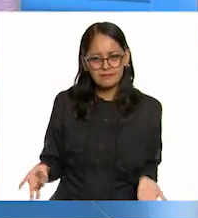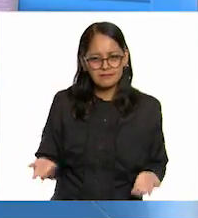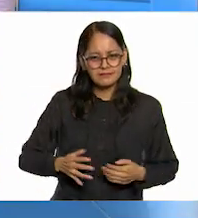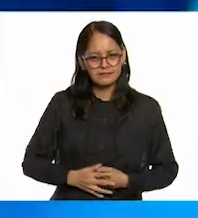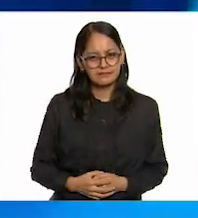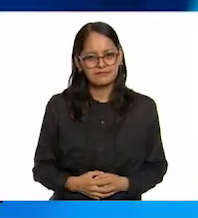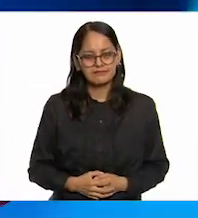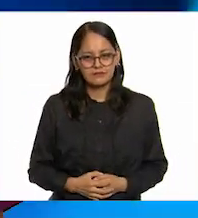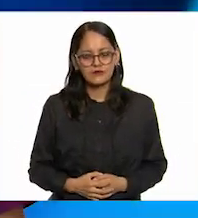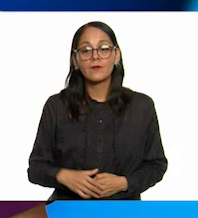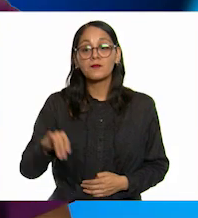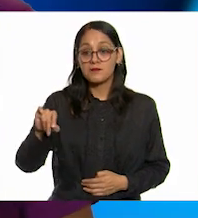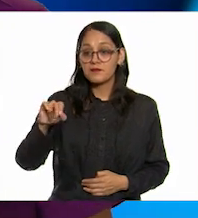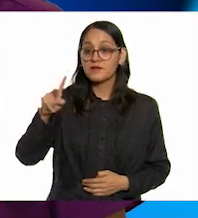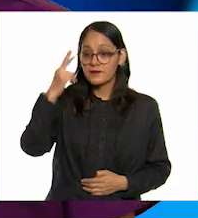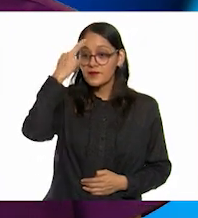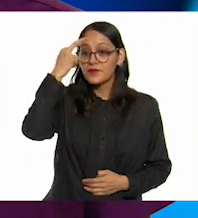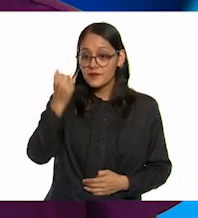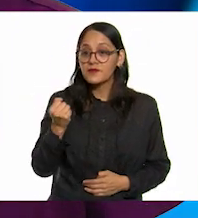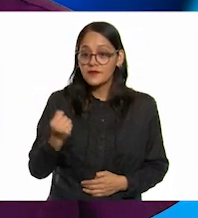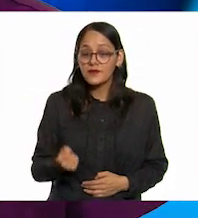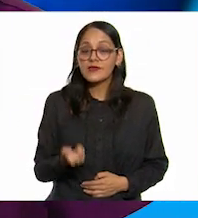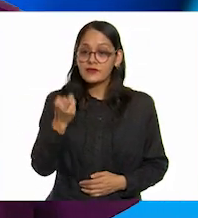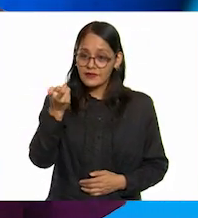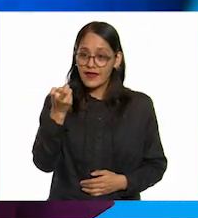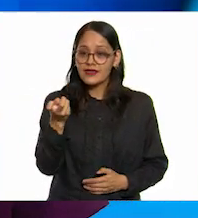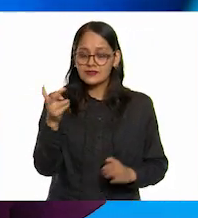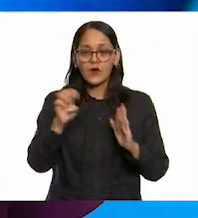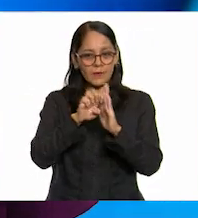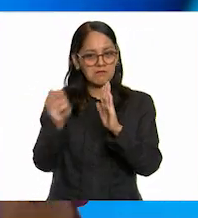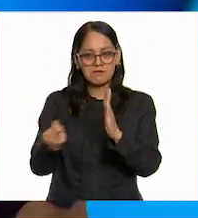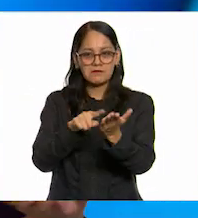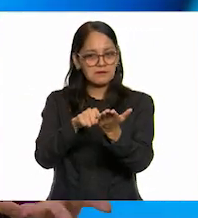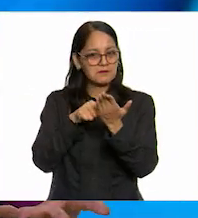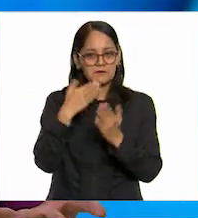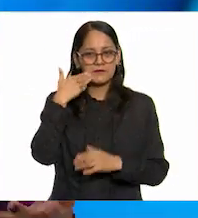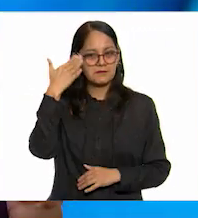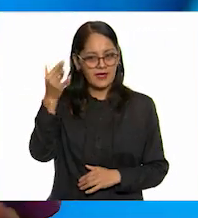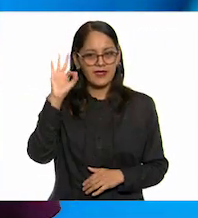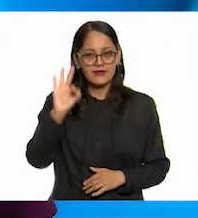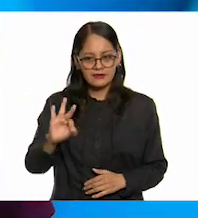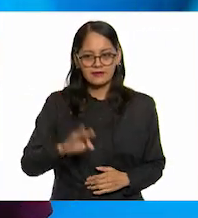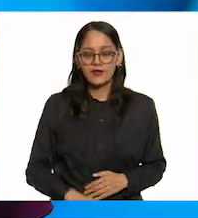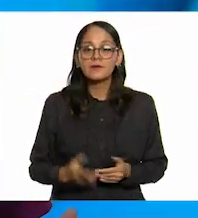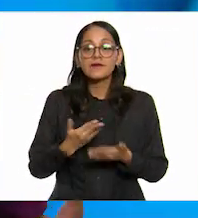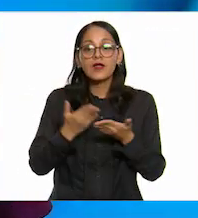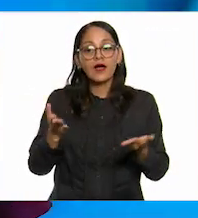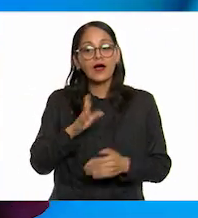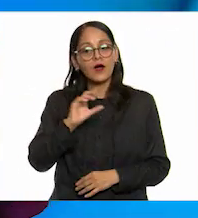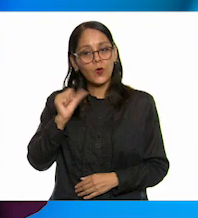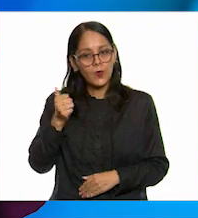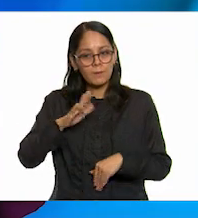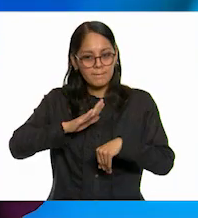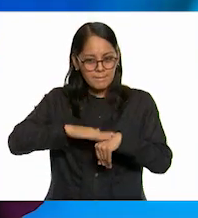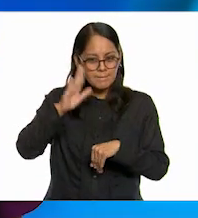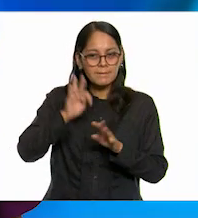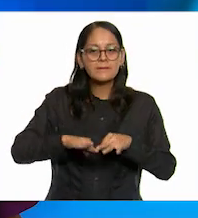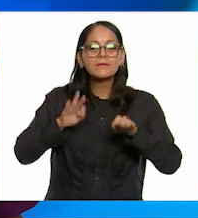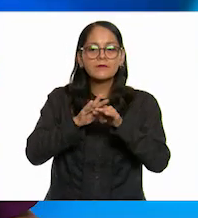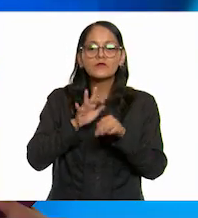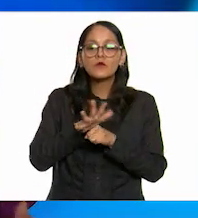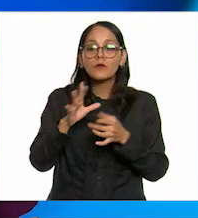¡Oh, tienes toda la razón! ¡Es un excelente ejemplo! Bueno, pero ahora viene lo más